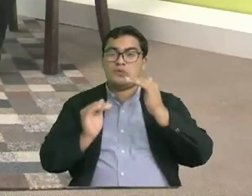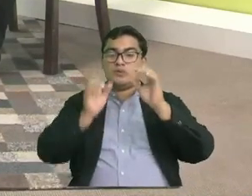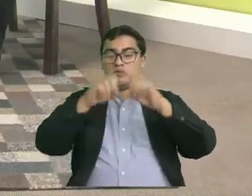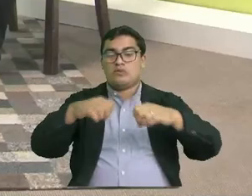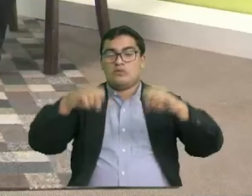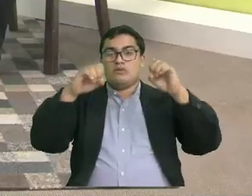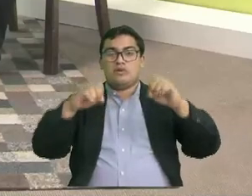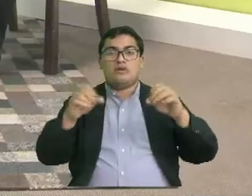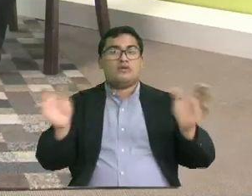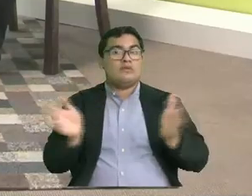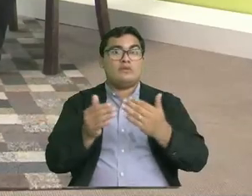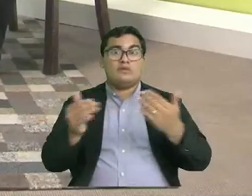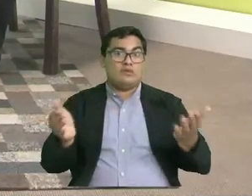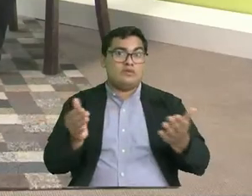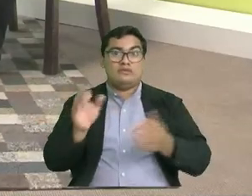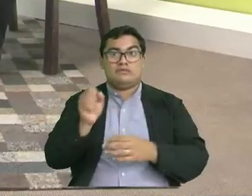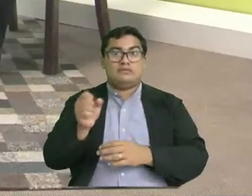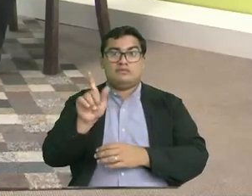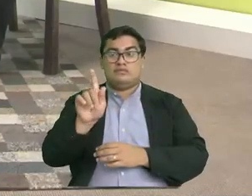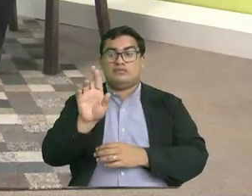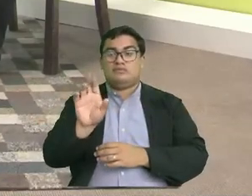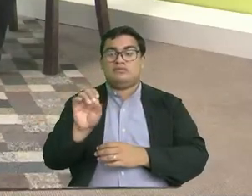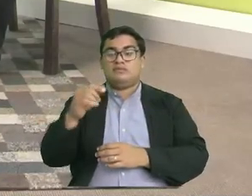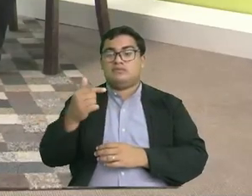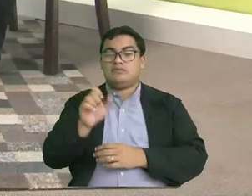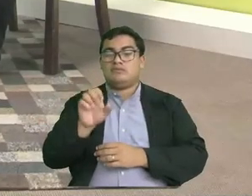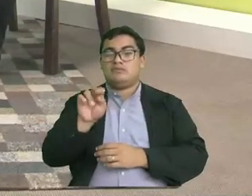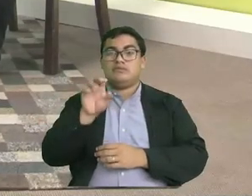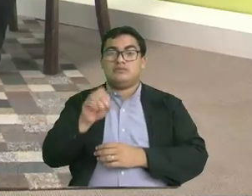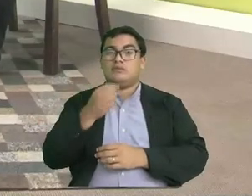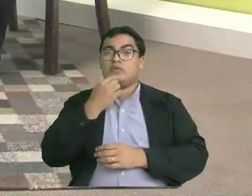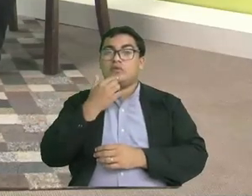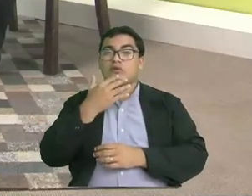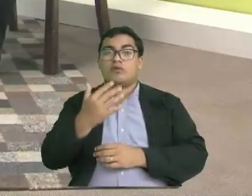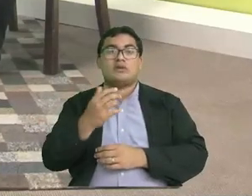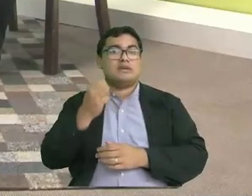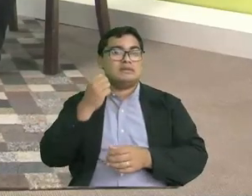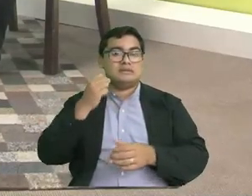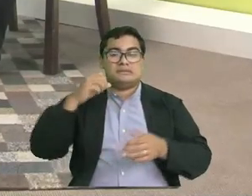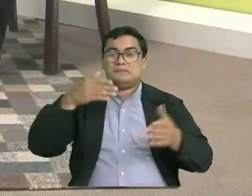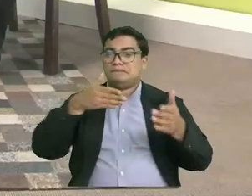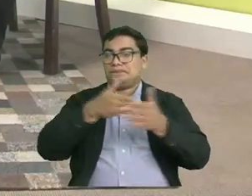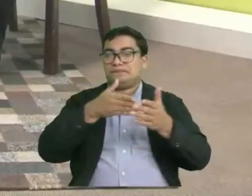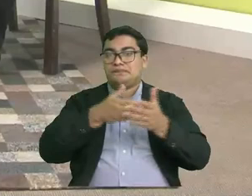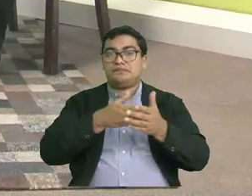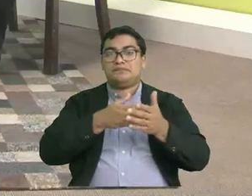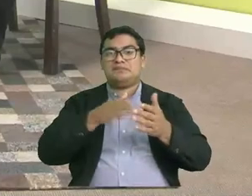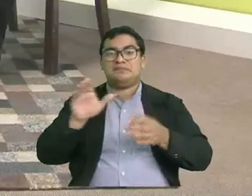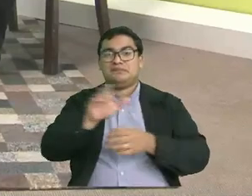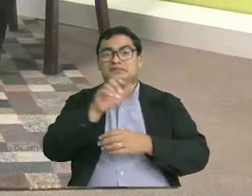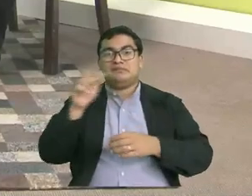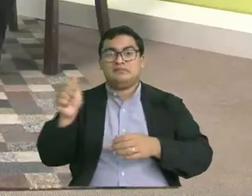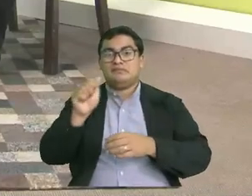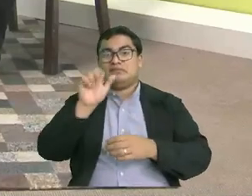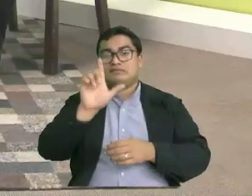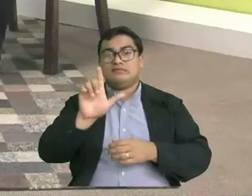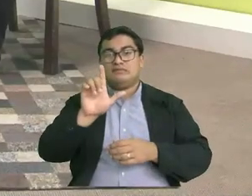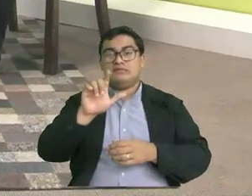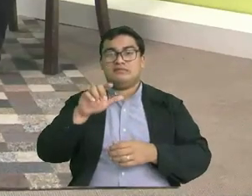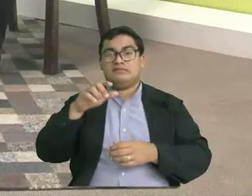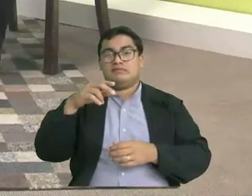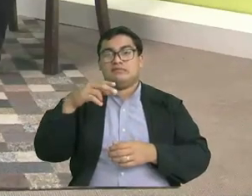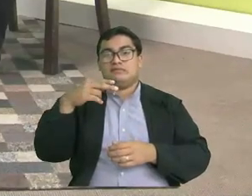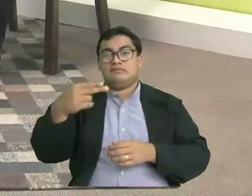no producen estrógeno. Oh, yeah. Porque no funcionan. Yeah. Y otras hormonas que se llaman LH y